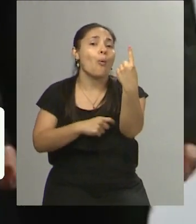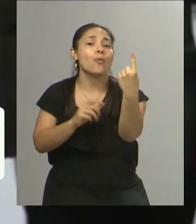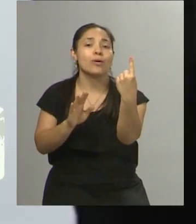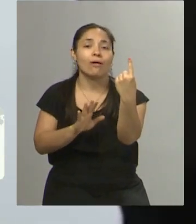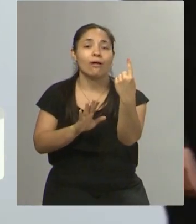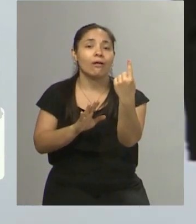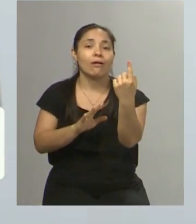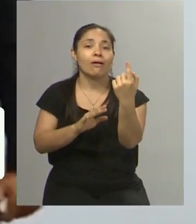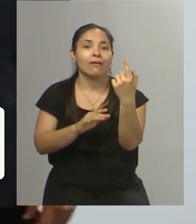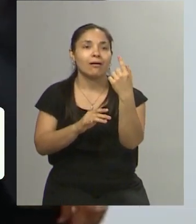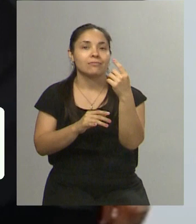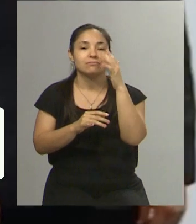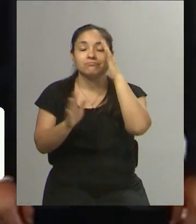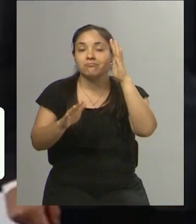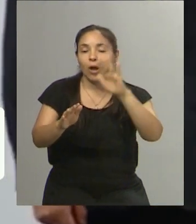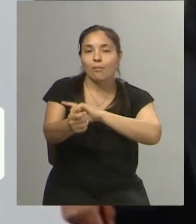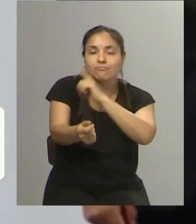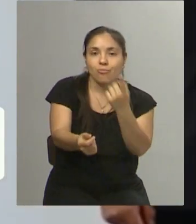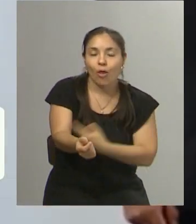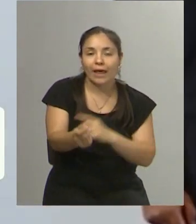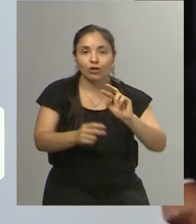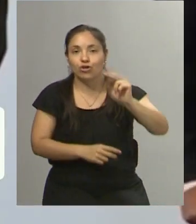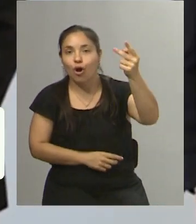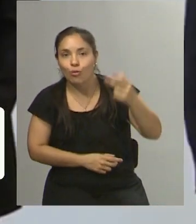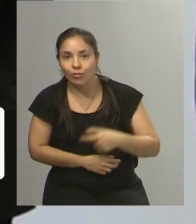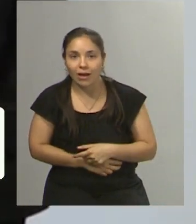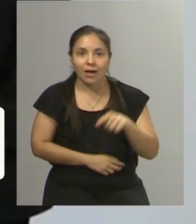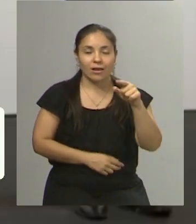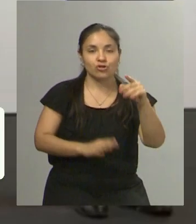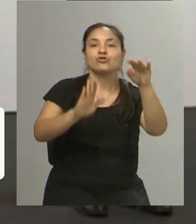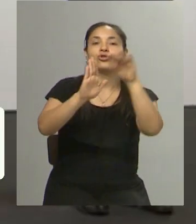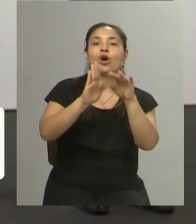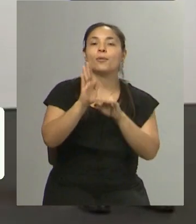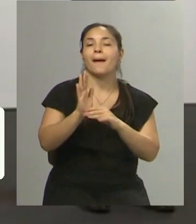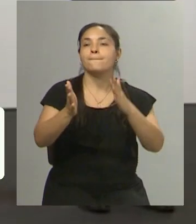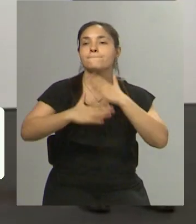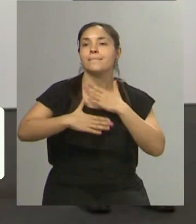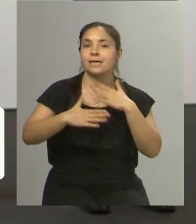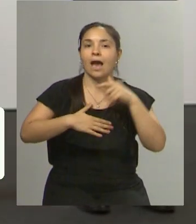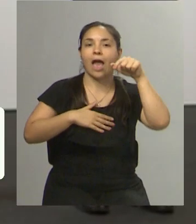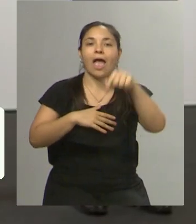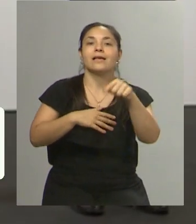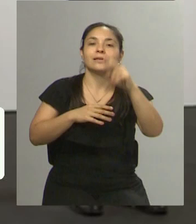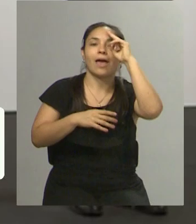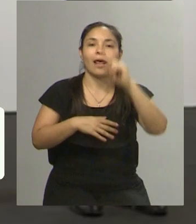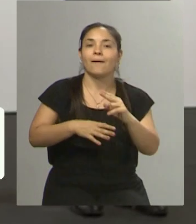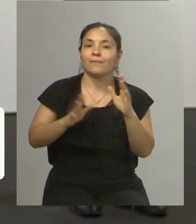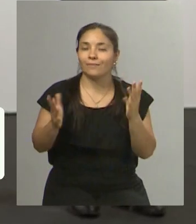pueda tener más poder que otros para decir, estas son las reglas que yo debo.